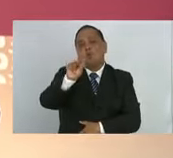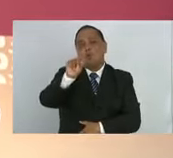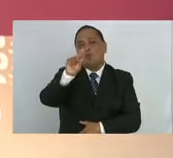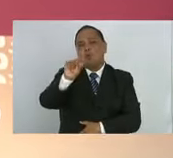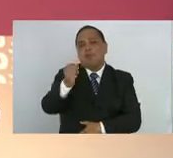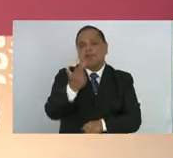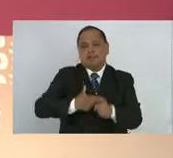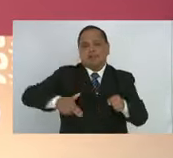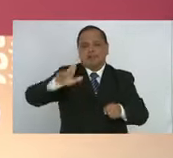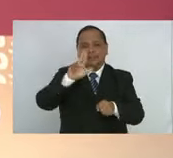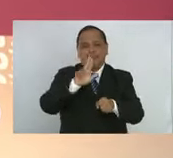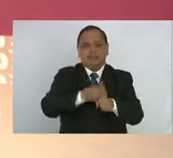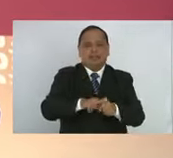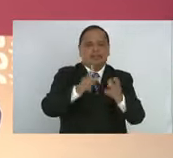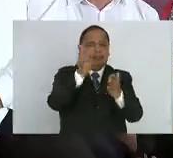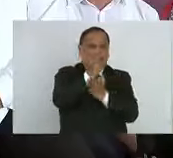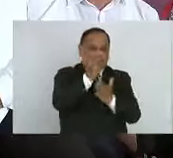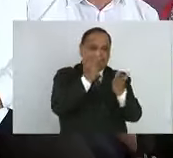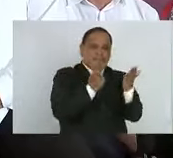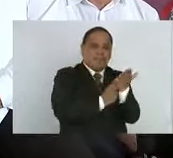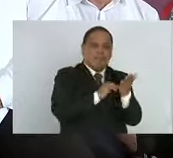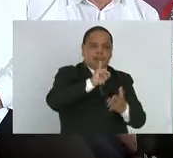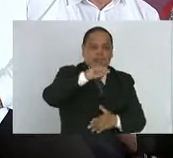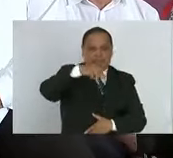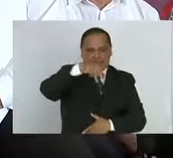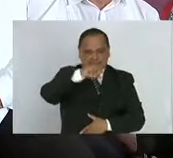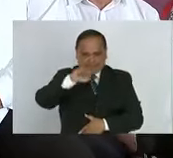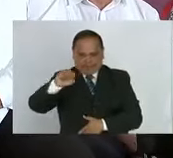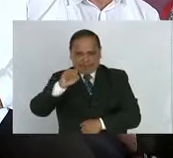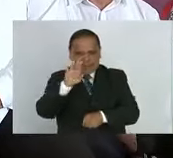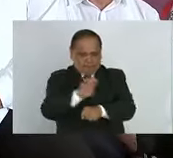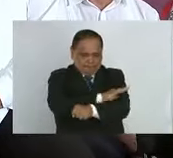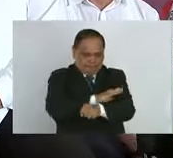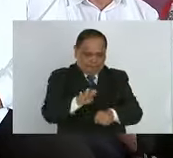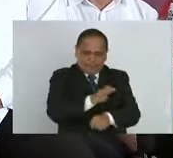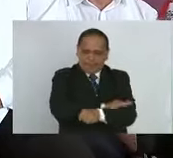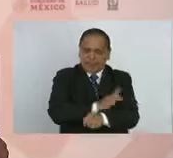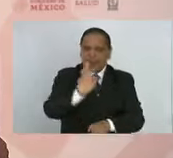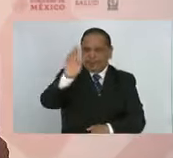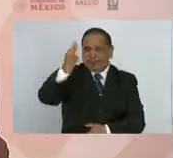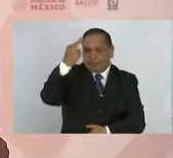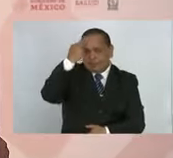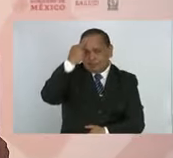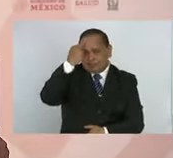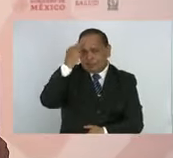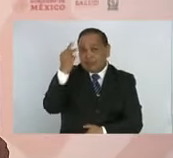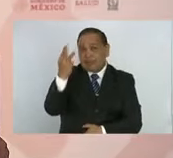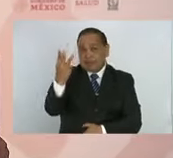del programa IMSS Bienestar. Pero recuerdo que en esos 3